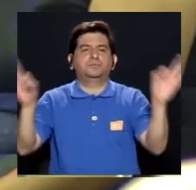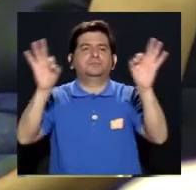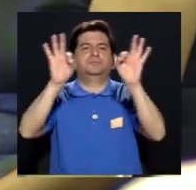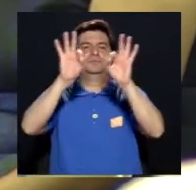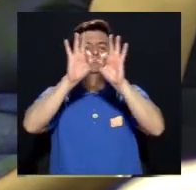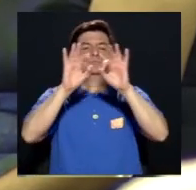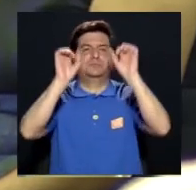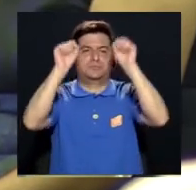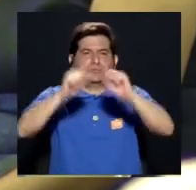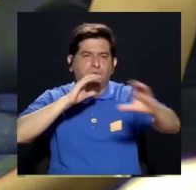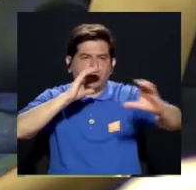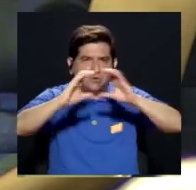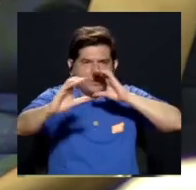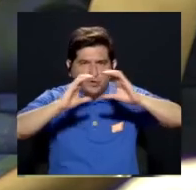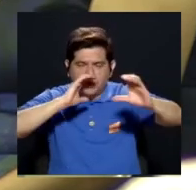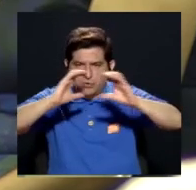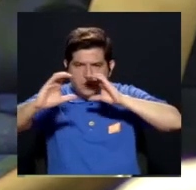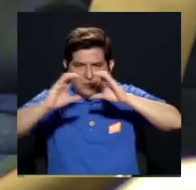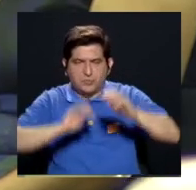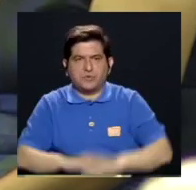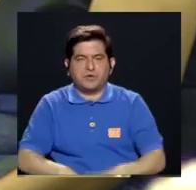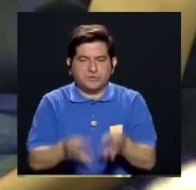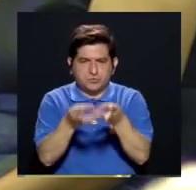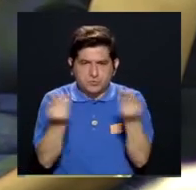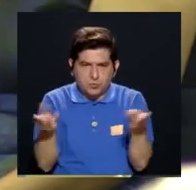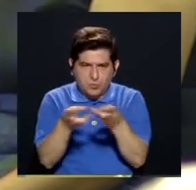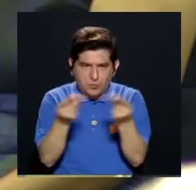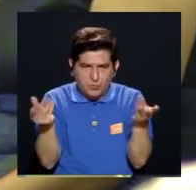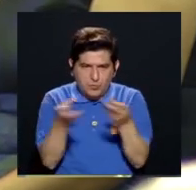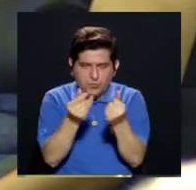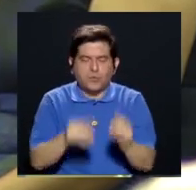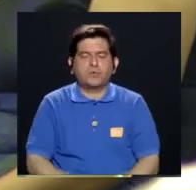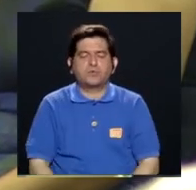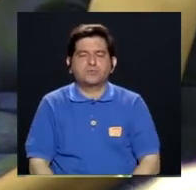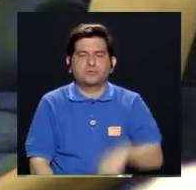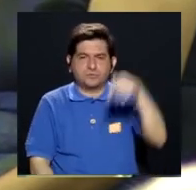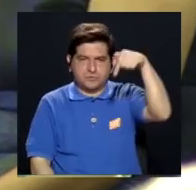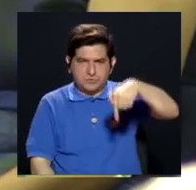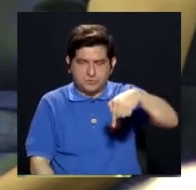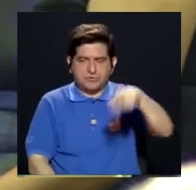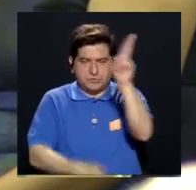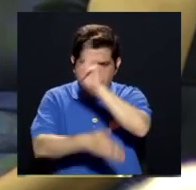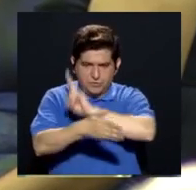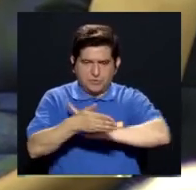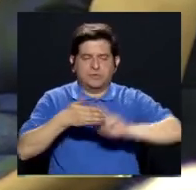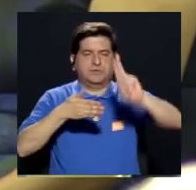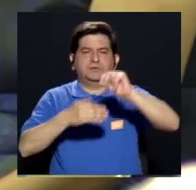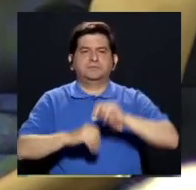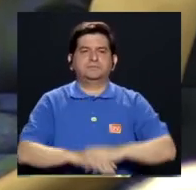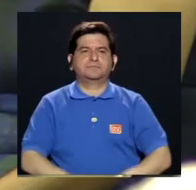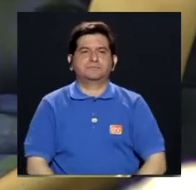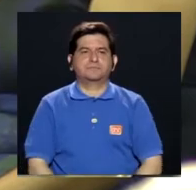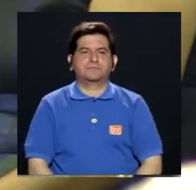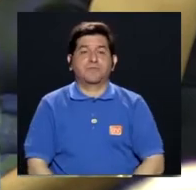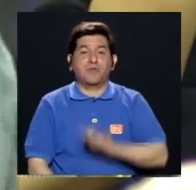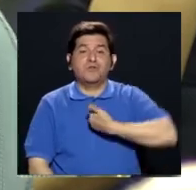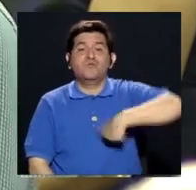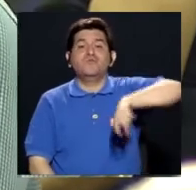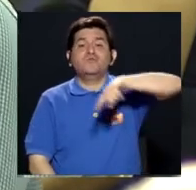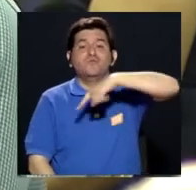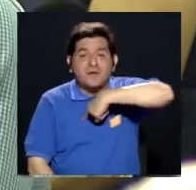importantísima de comunicación de la producción académica universitaria, de